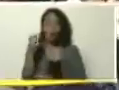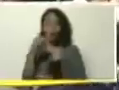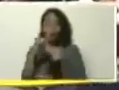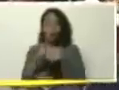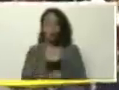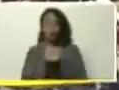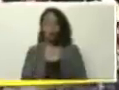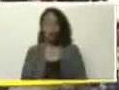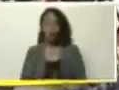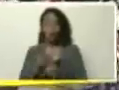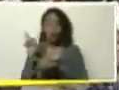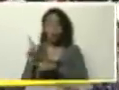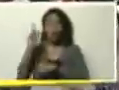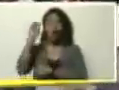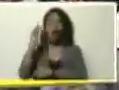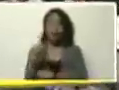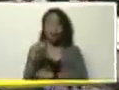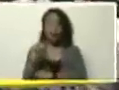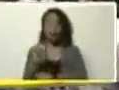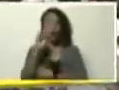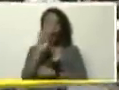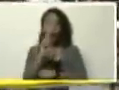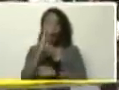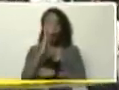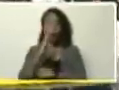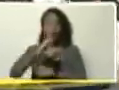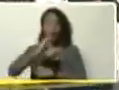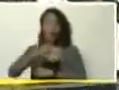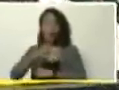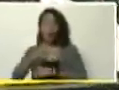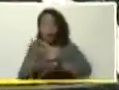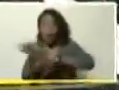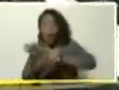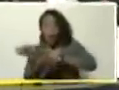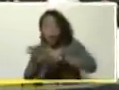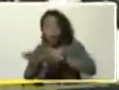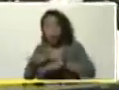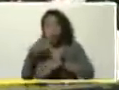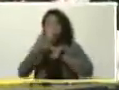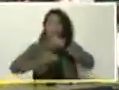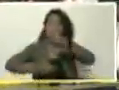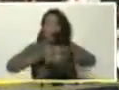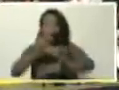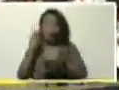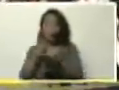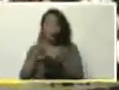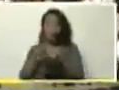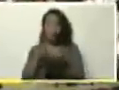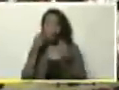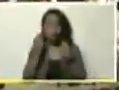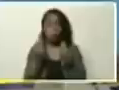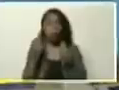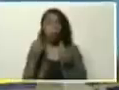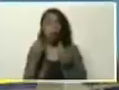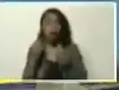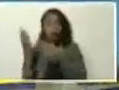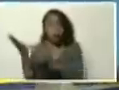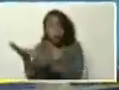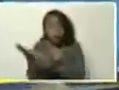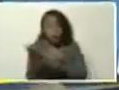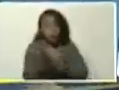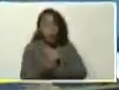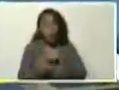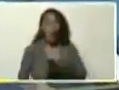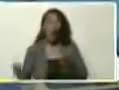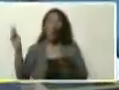noviembre, así como también las VCH de los municipios que se han hecho presentes para recibir una